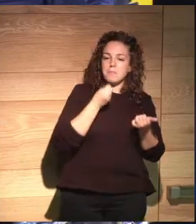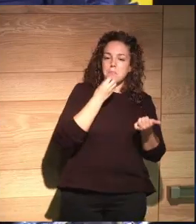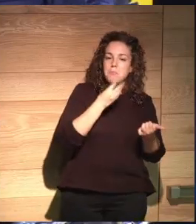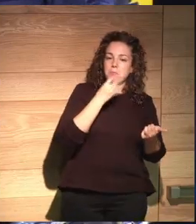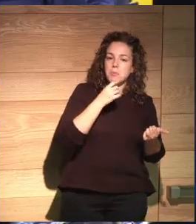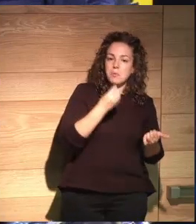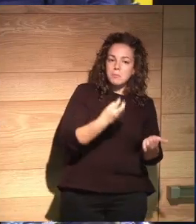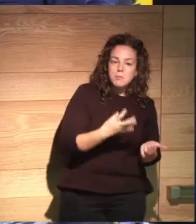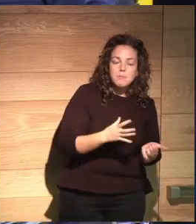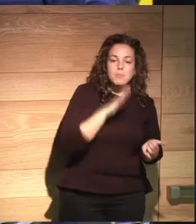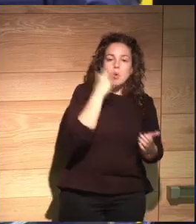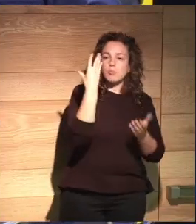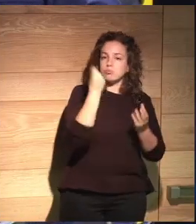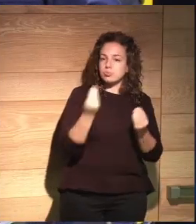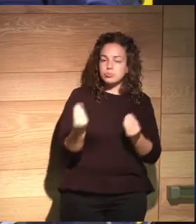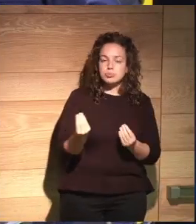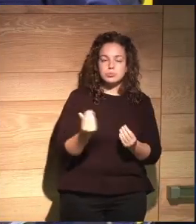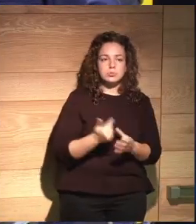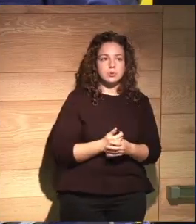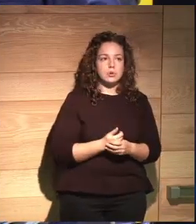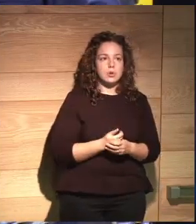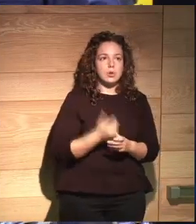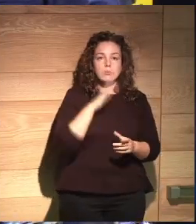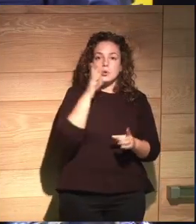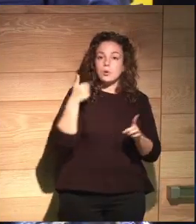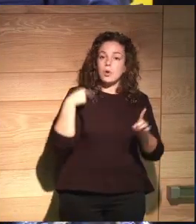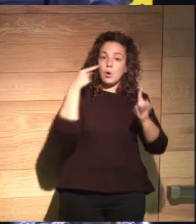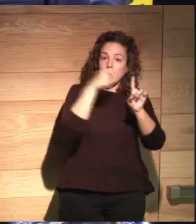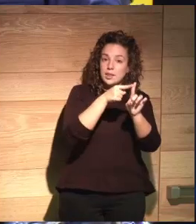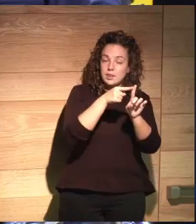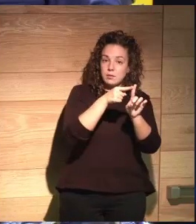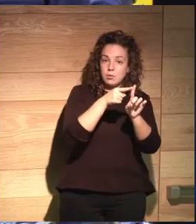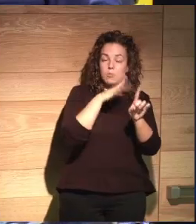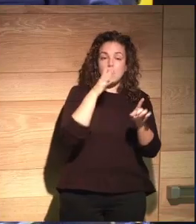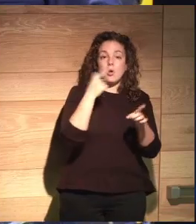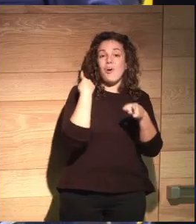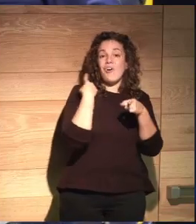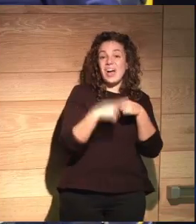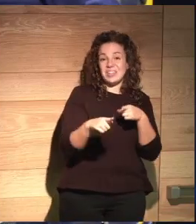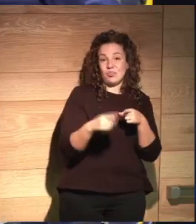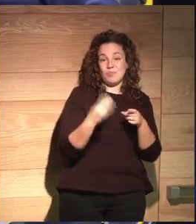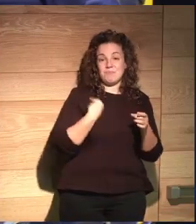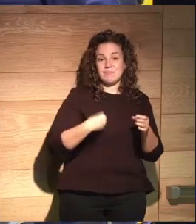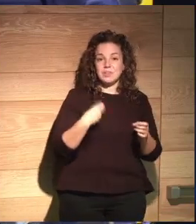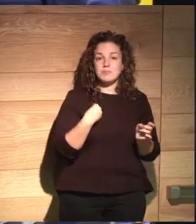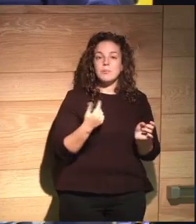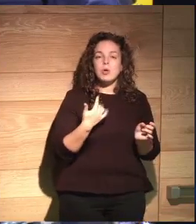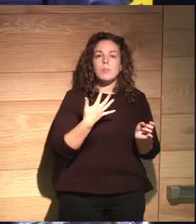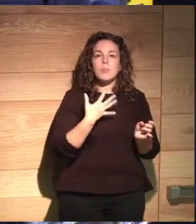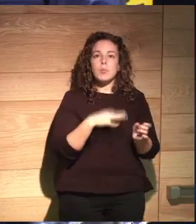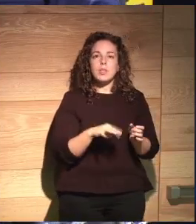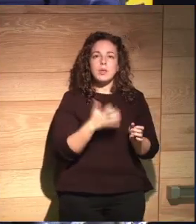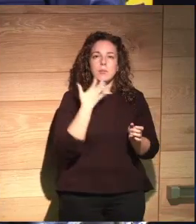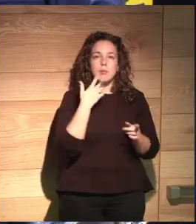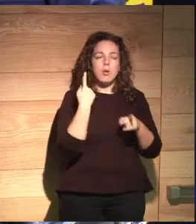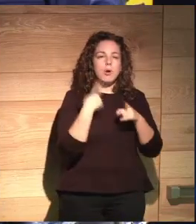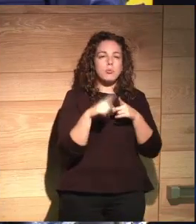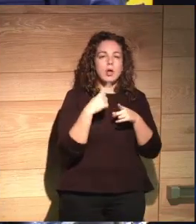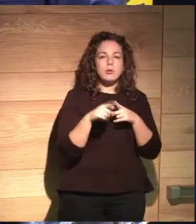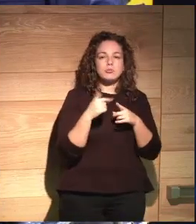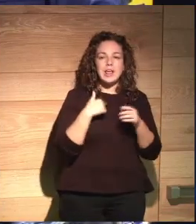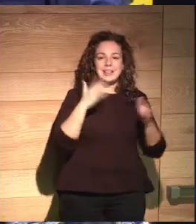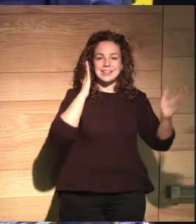son demasiados o por lo que fuere no es el objetivo el objeto el mismo pero puede ser una cosa de la